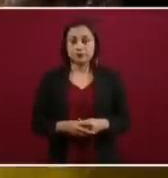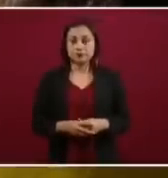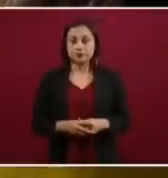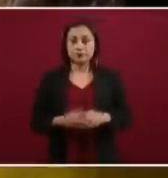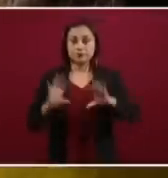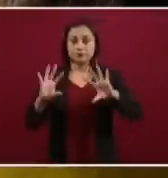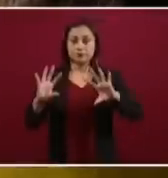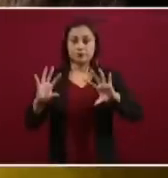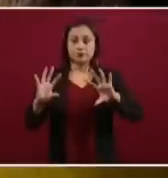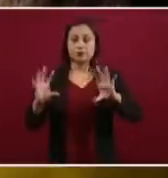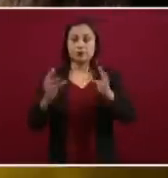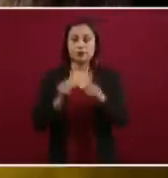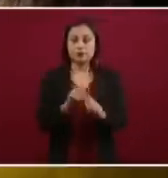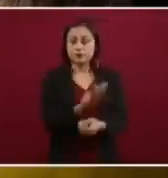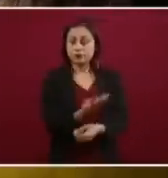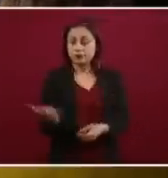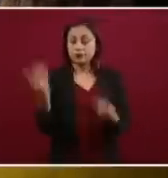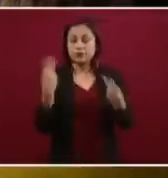aprendices,